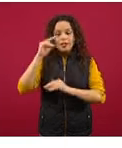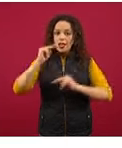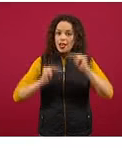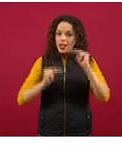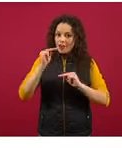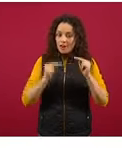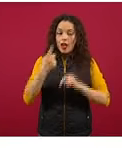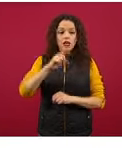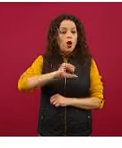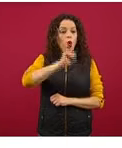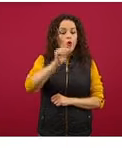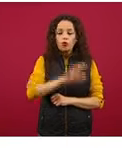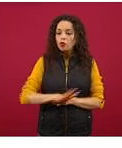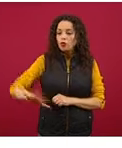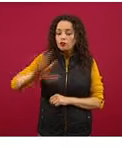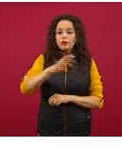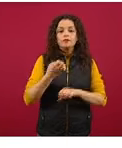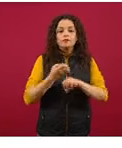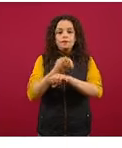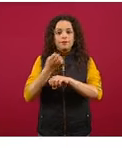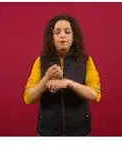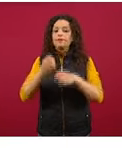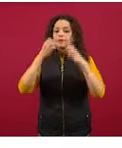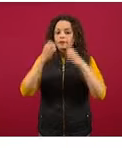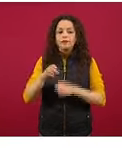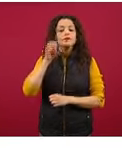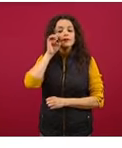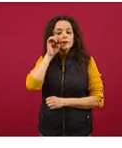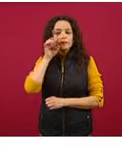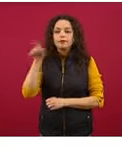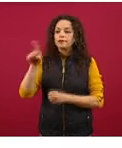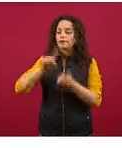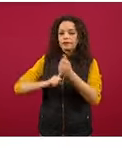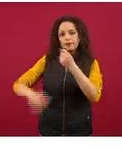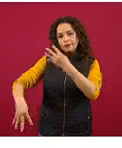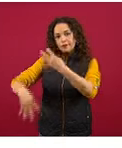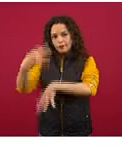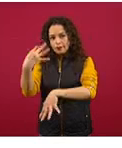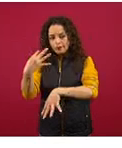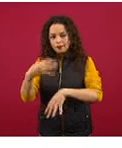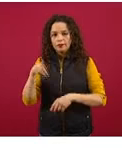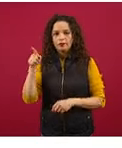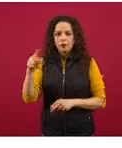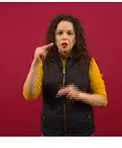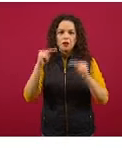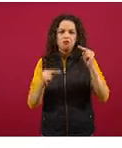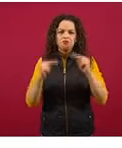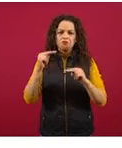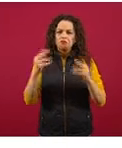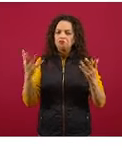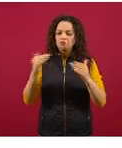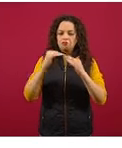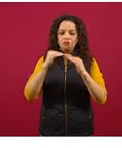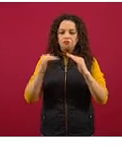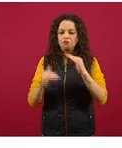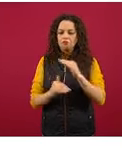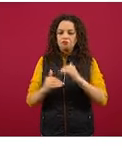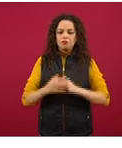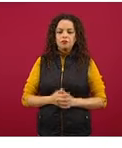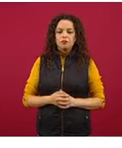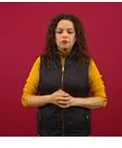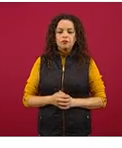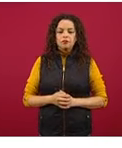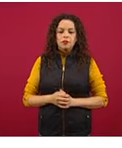el resto de entidades que están en naranja, que son otras 14 que están en un nivel inferior,